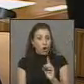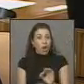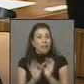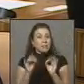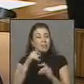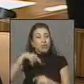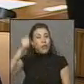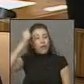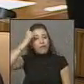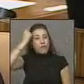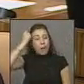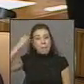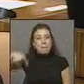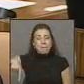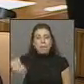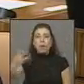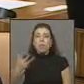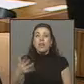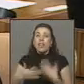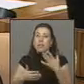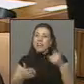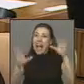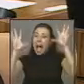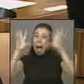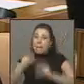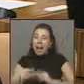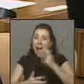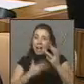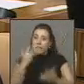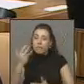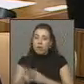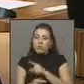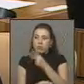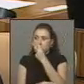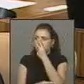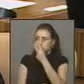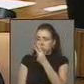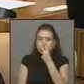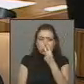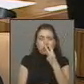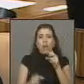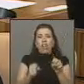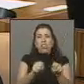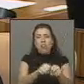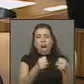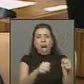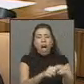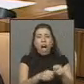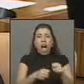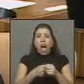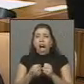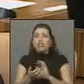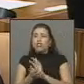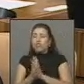bomberos. Ello porque tras el combate del fuego, queda a la vista los daños en el material utilizado.